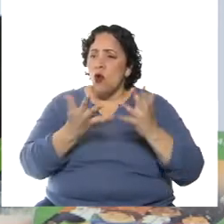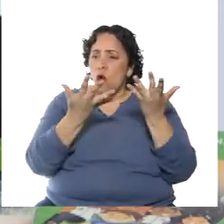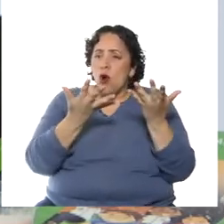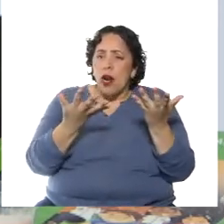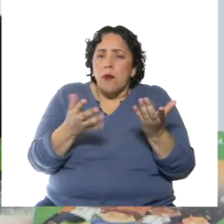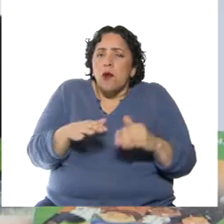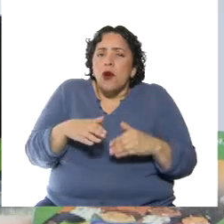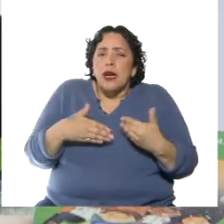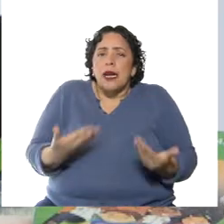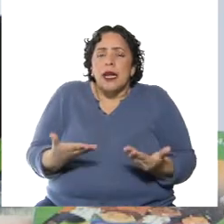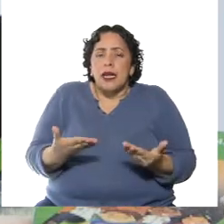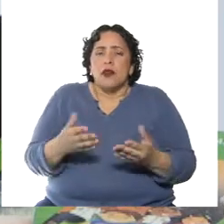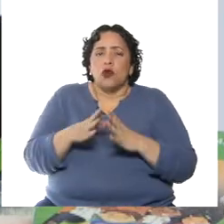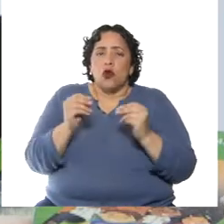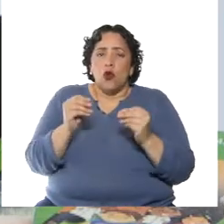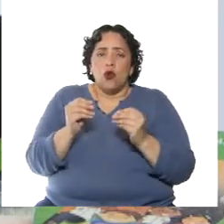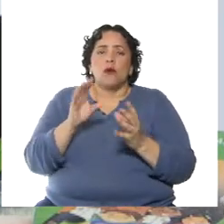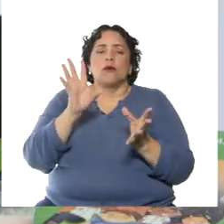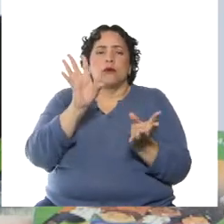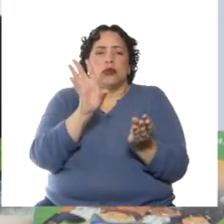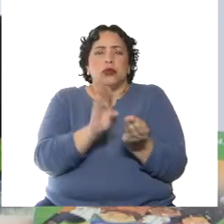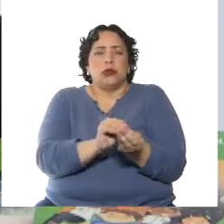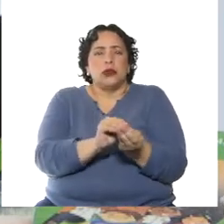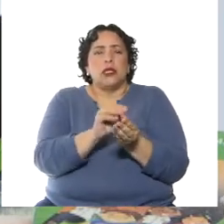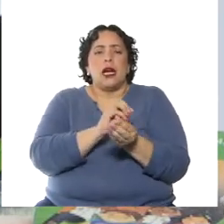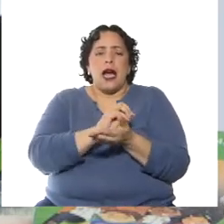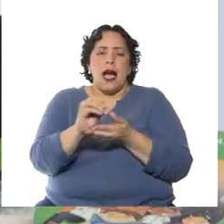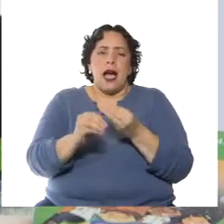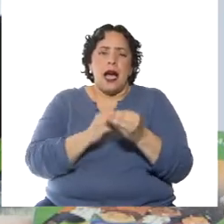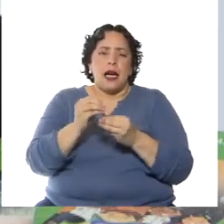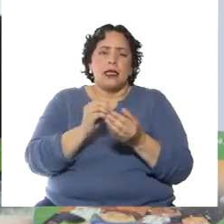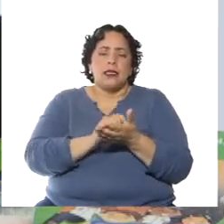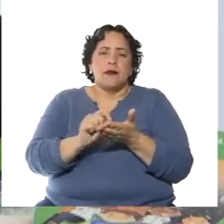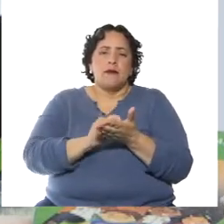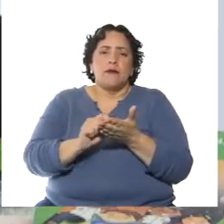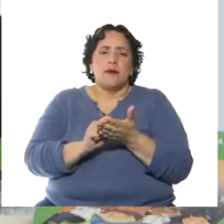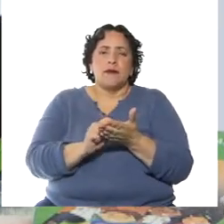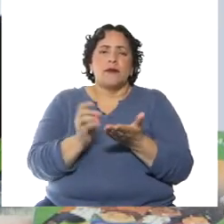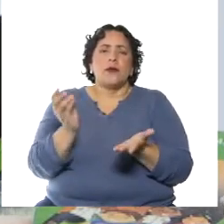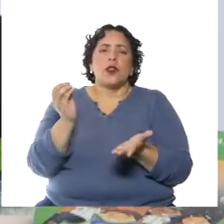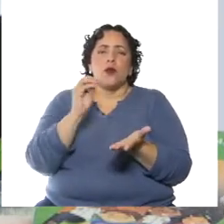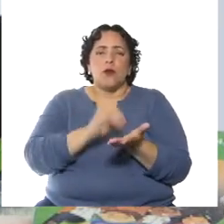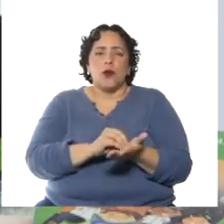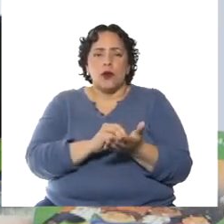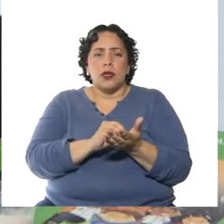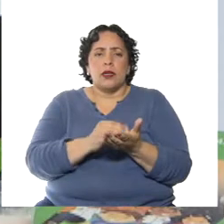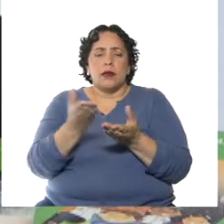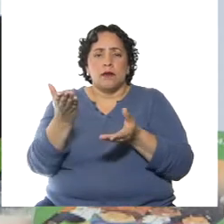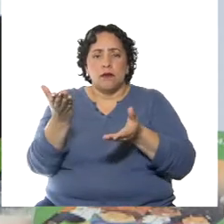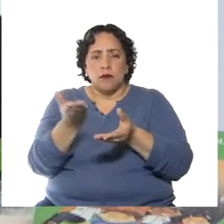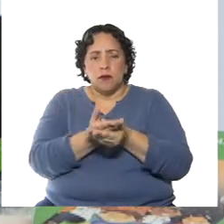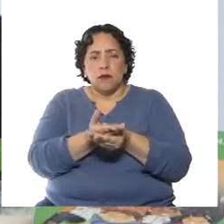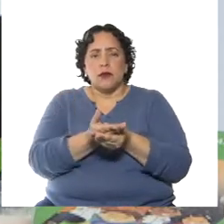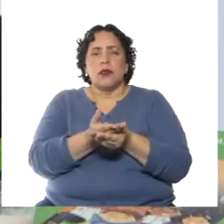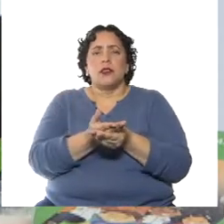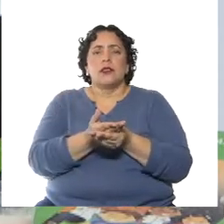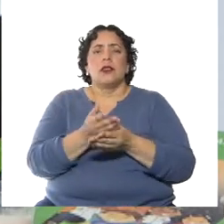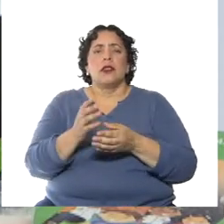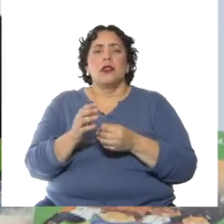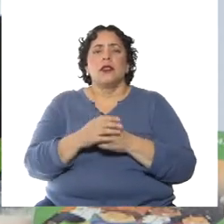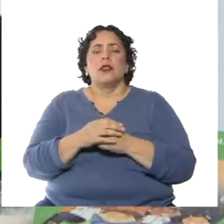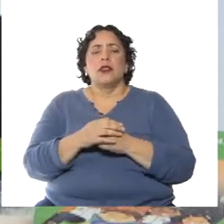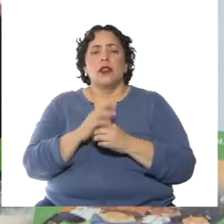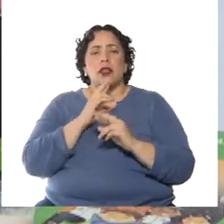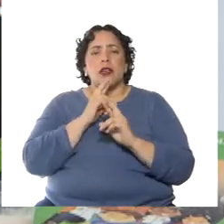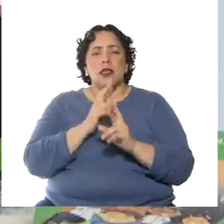fue lo que obtuvimos? ¿Qué es lo que estamos demostrando? Eso lo vamos a colocar dentro de esa conclusión, que vendrían siendo